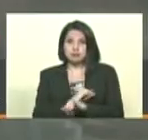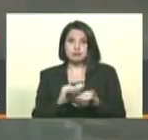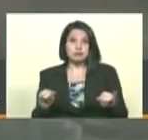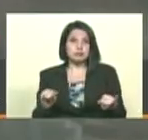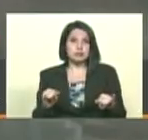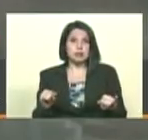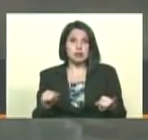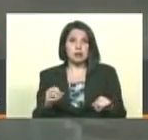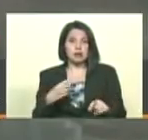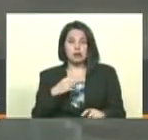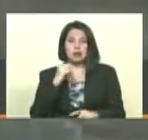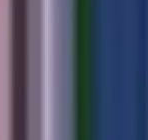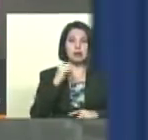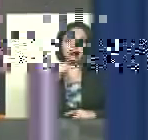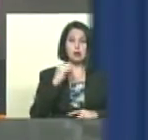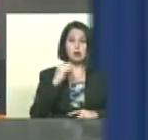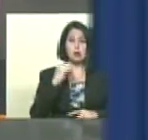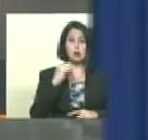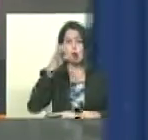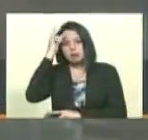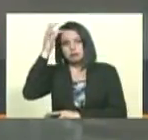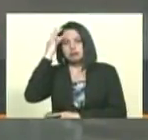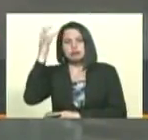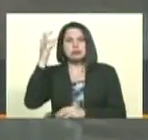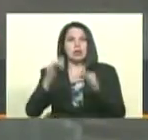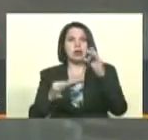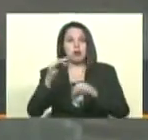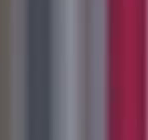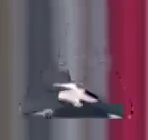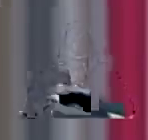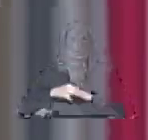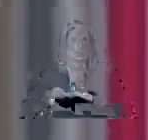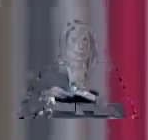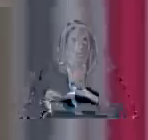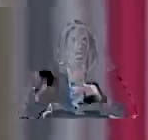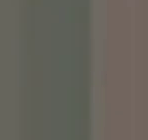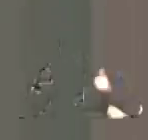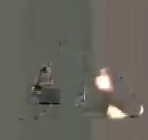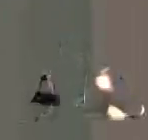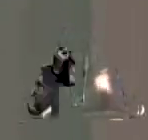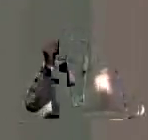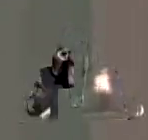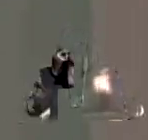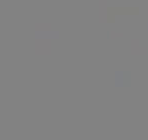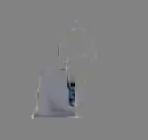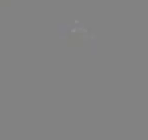a las juntas municipales sus candidatos y sus candidatas.